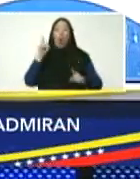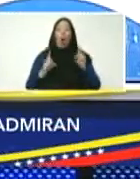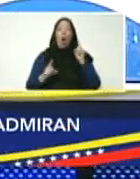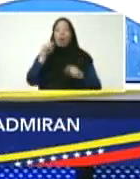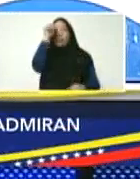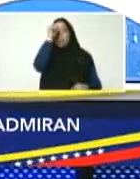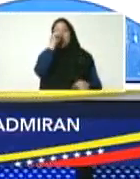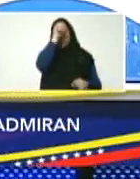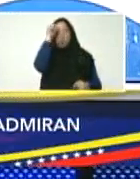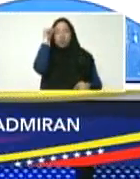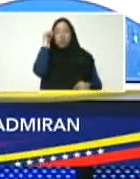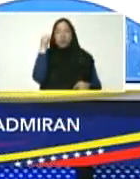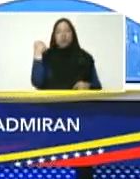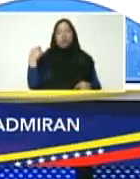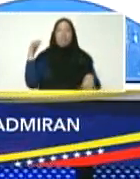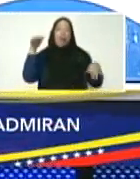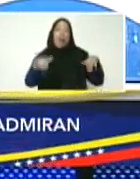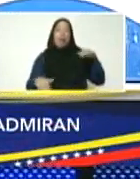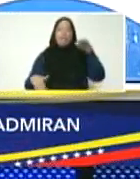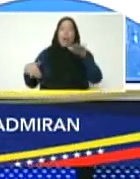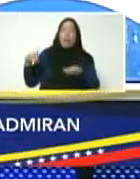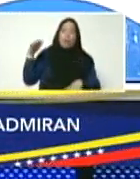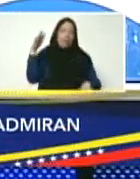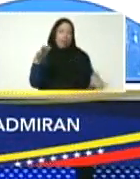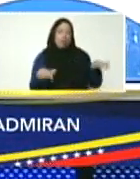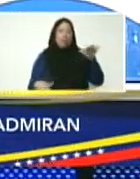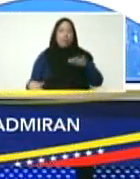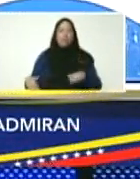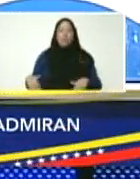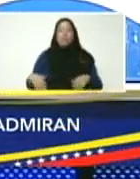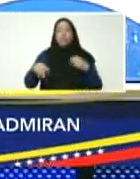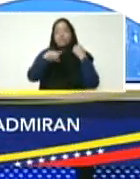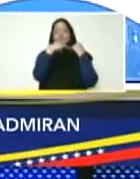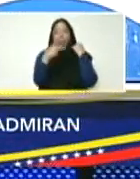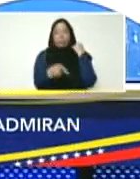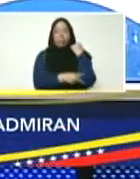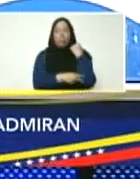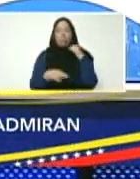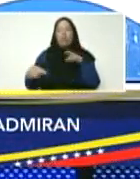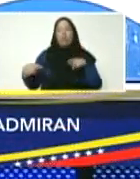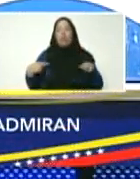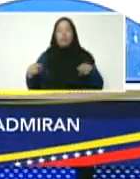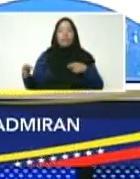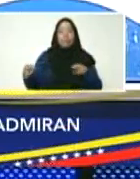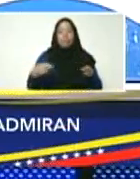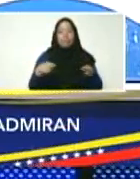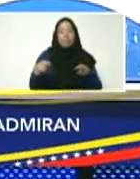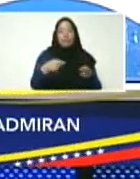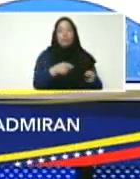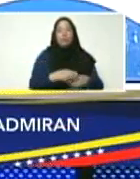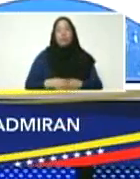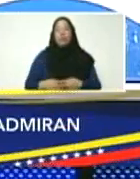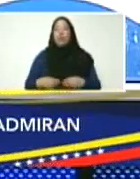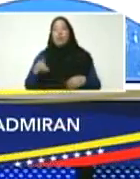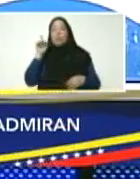domingo, el ratón para la playa, o para el parque, o para el río.